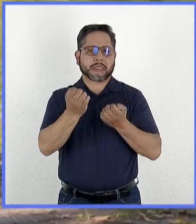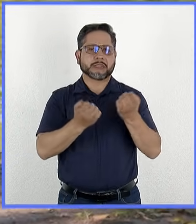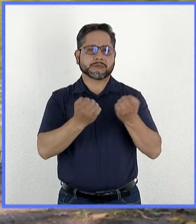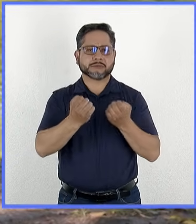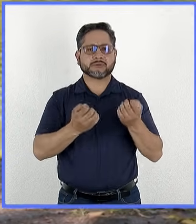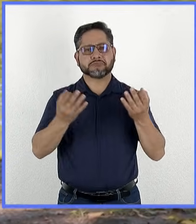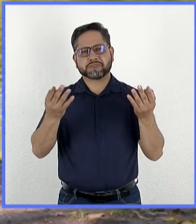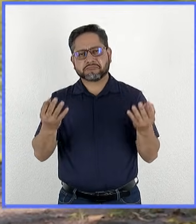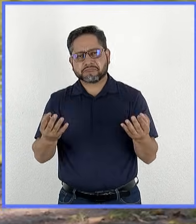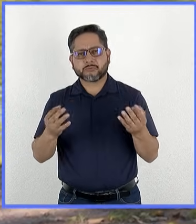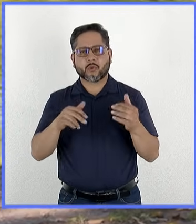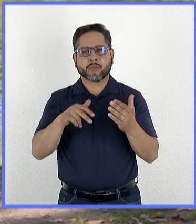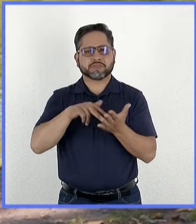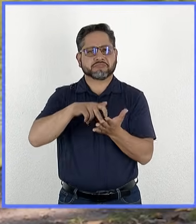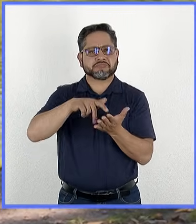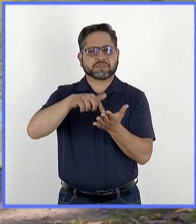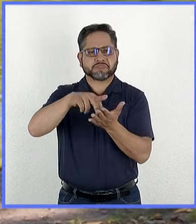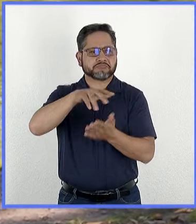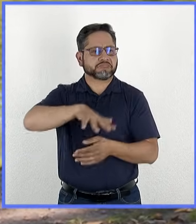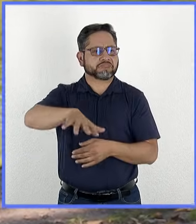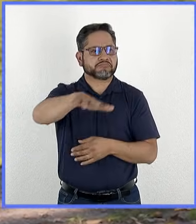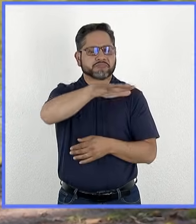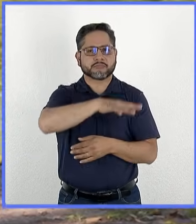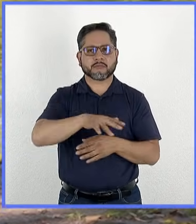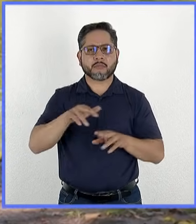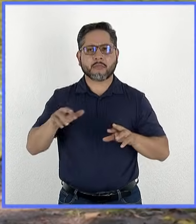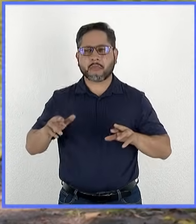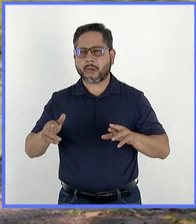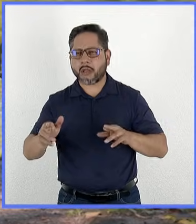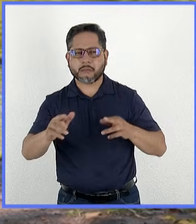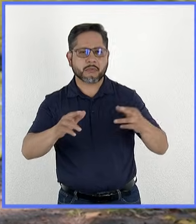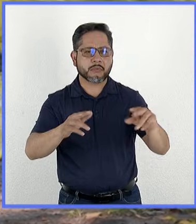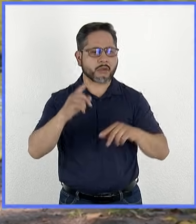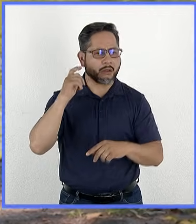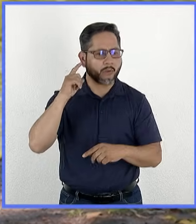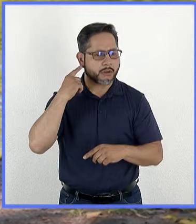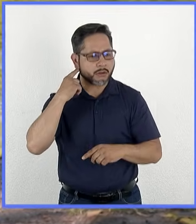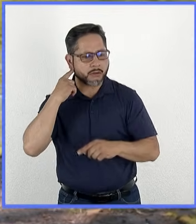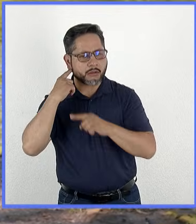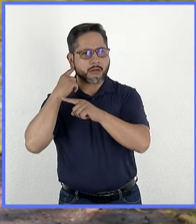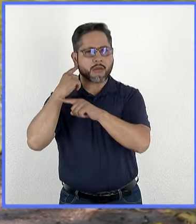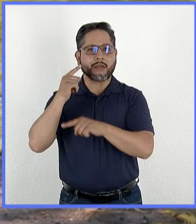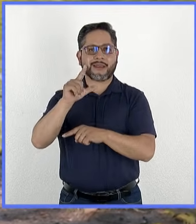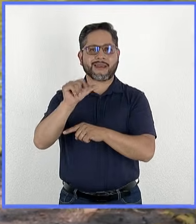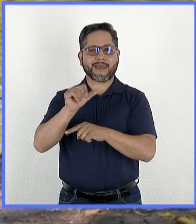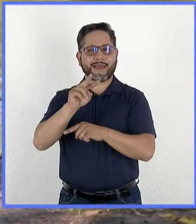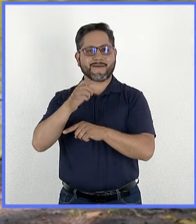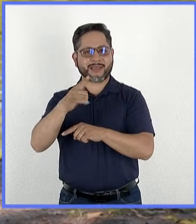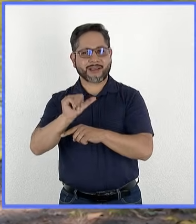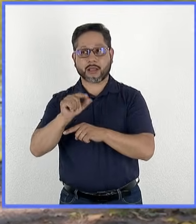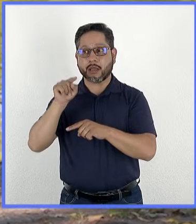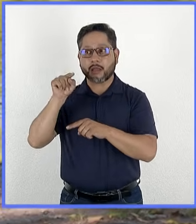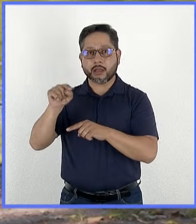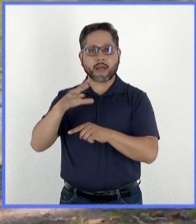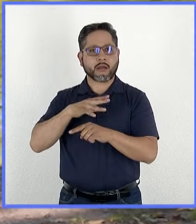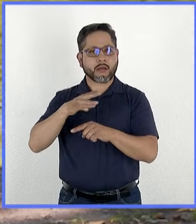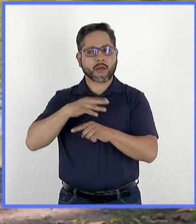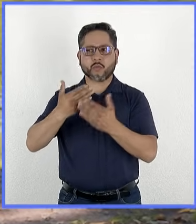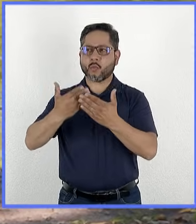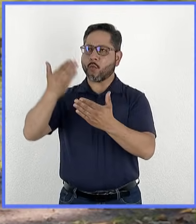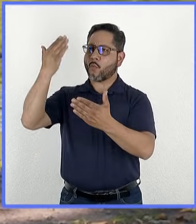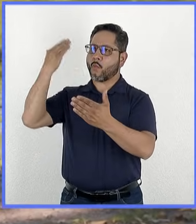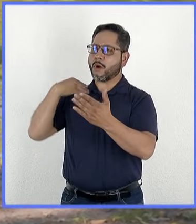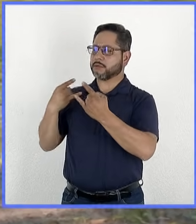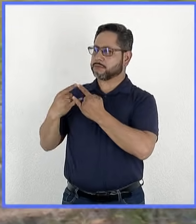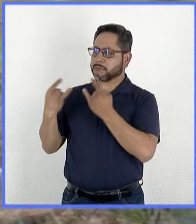día, los ecos de la naturaleza y el murmullo del agua nos recuerdan que la laguna de la Vega Escondida guarda una parte de la memoria histórica